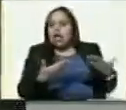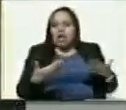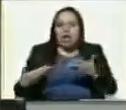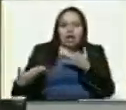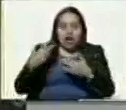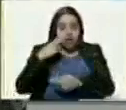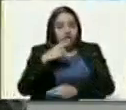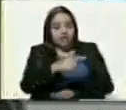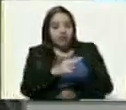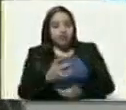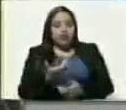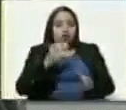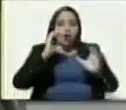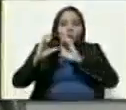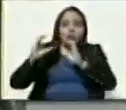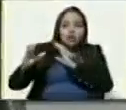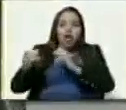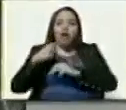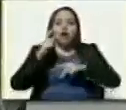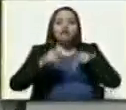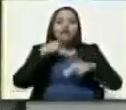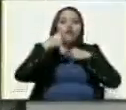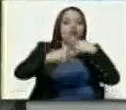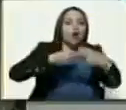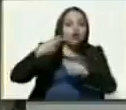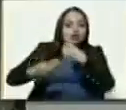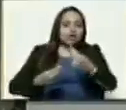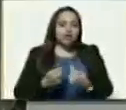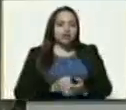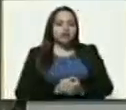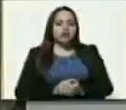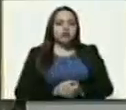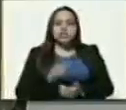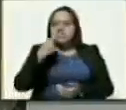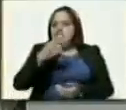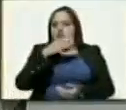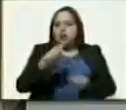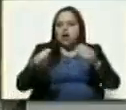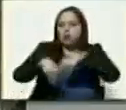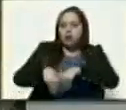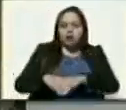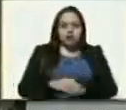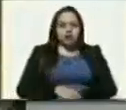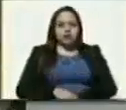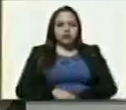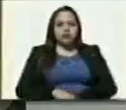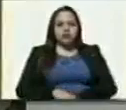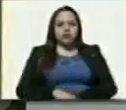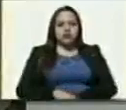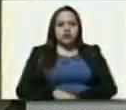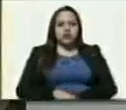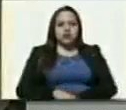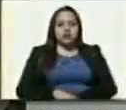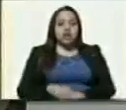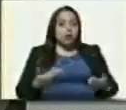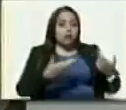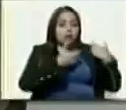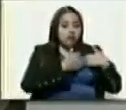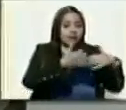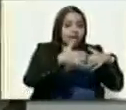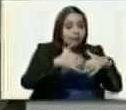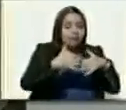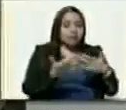podido apreciar con algunos voceros que no están de acuerdo. Consecomercio manifiesta esa inquietud. Ya es una evaluación